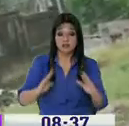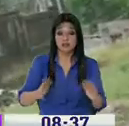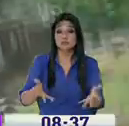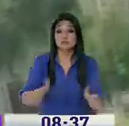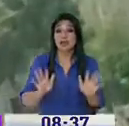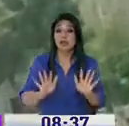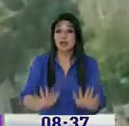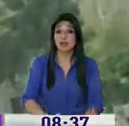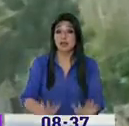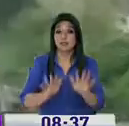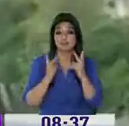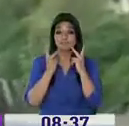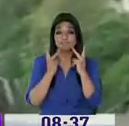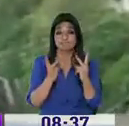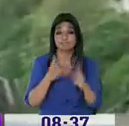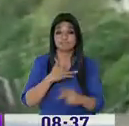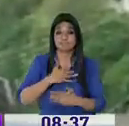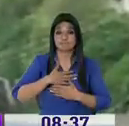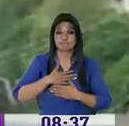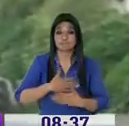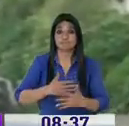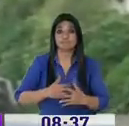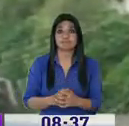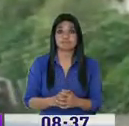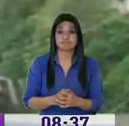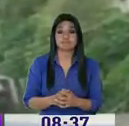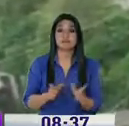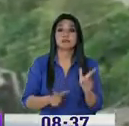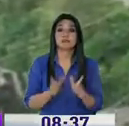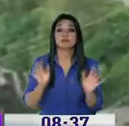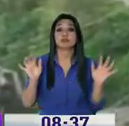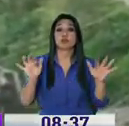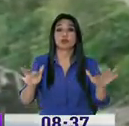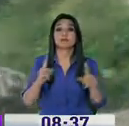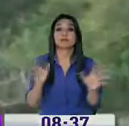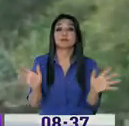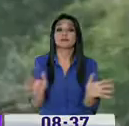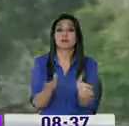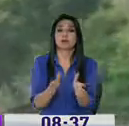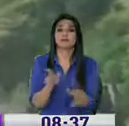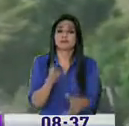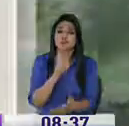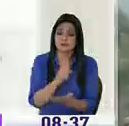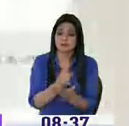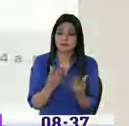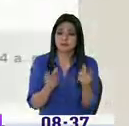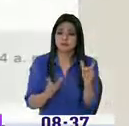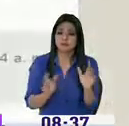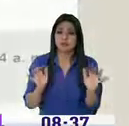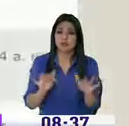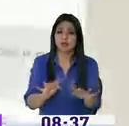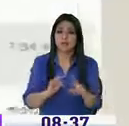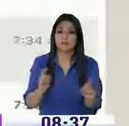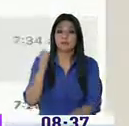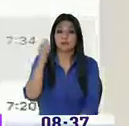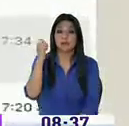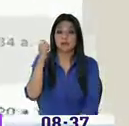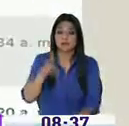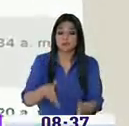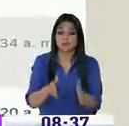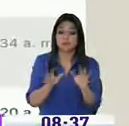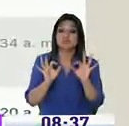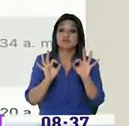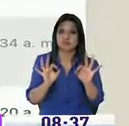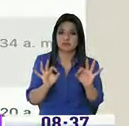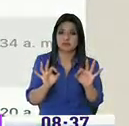zona. Vean cómo está la densidad poblacional, me ha de decir alguna autoridad. Sí, lo que quieran, pero el derecho a tener buena